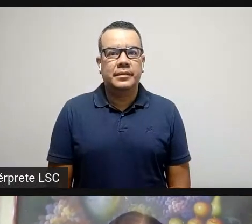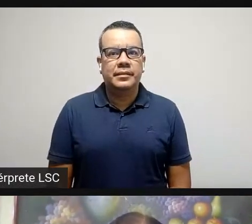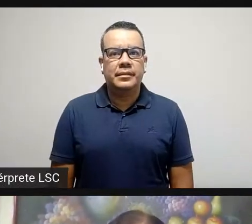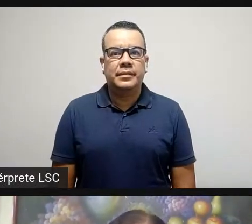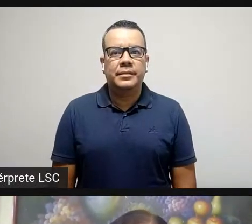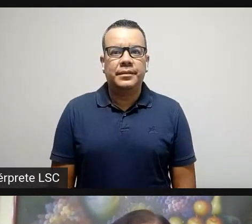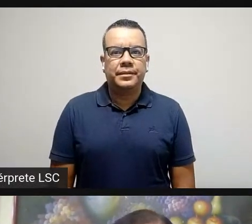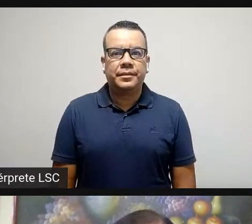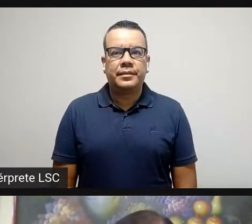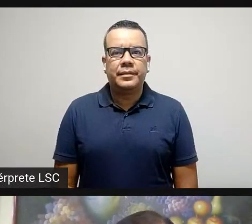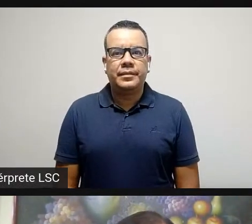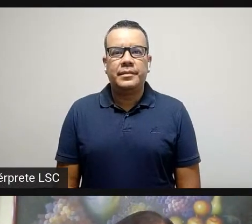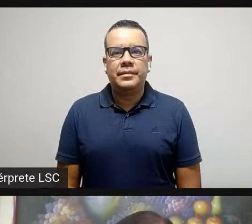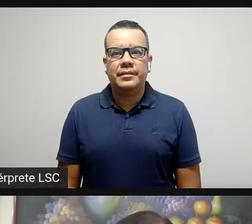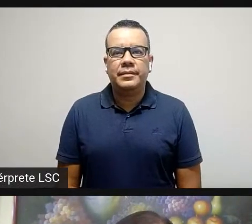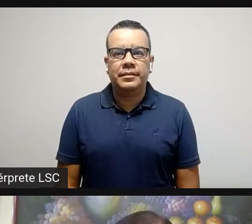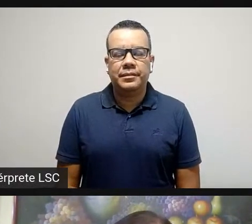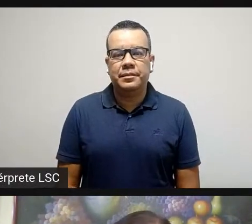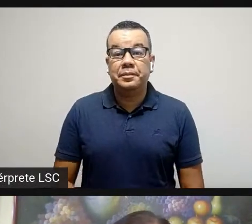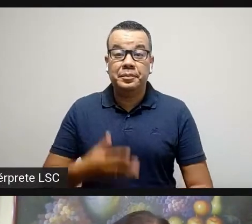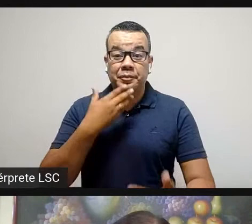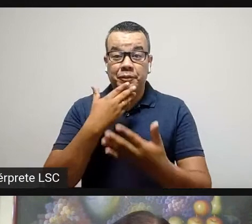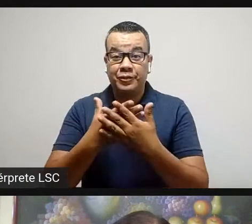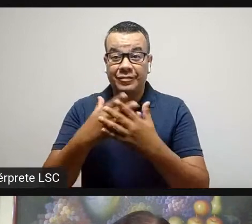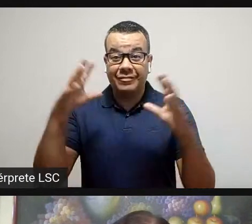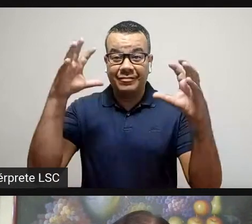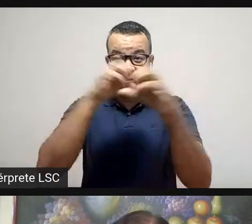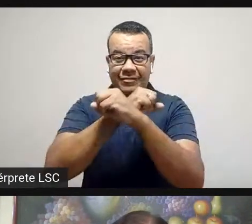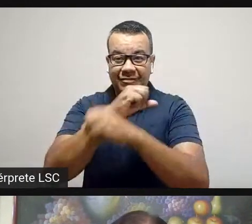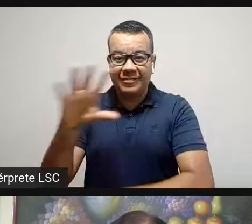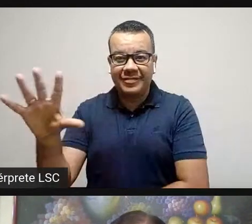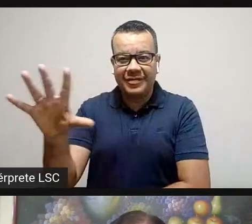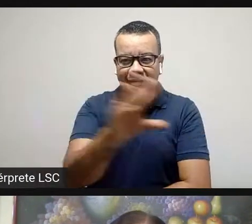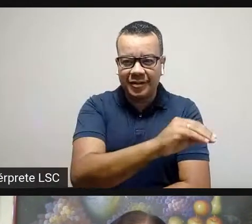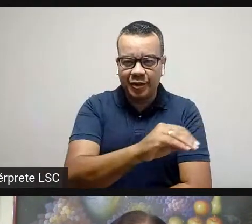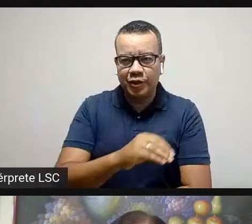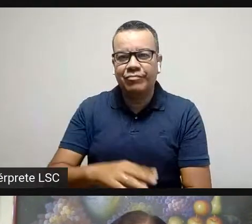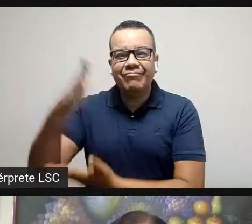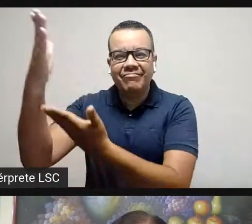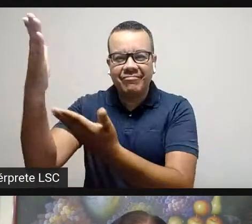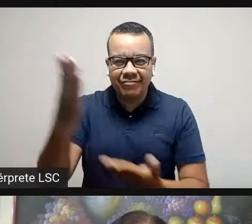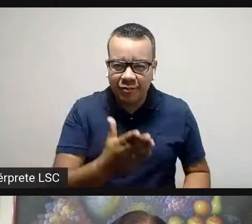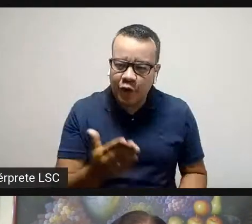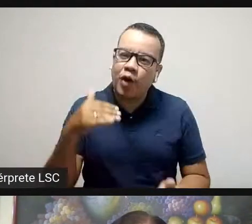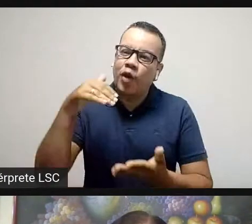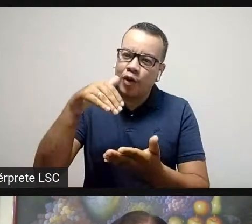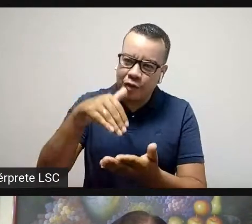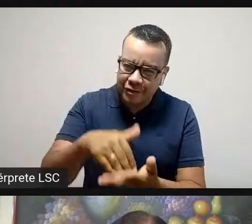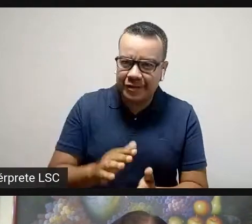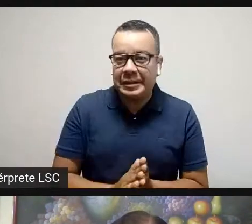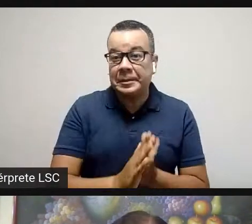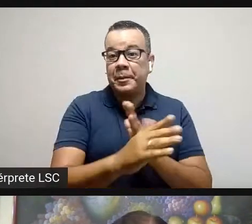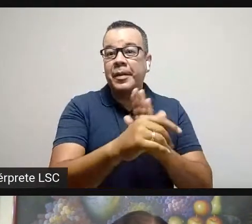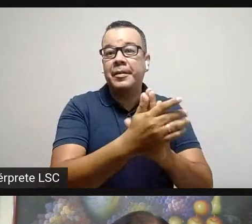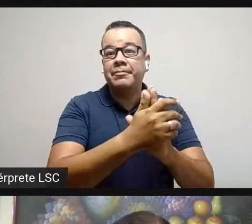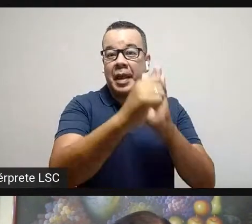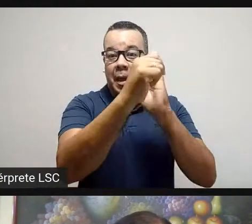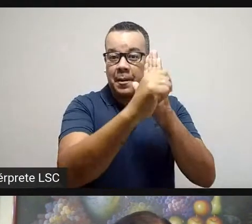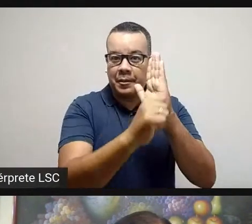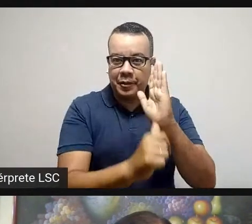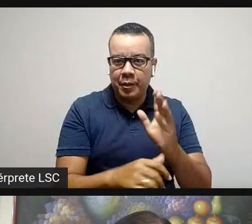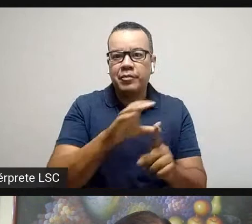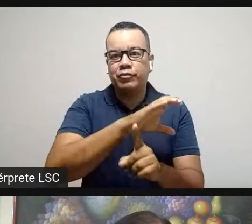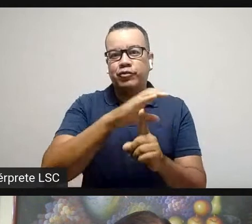Buenas noches a todos, bienvenidos una vez más a nuestra programación cultural virtual de la Alianza Francesa de Pereira.